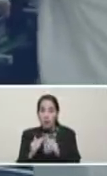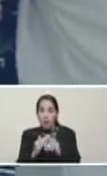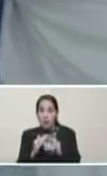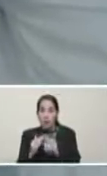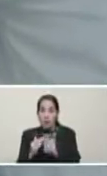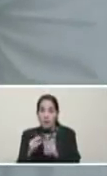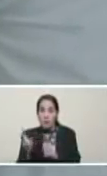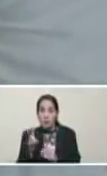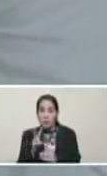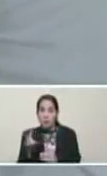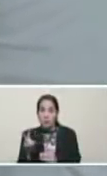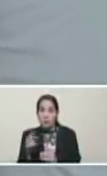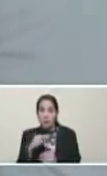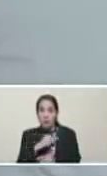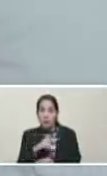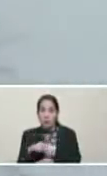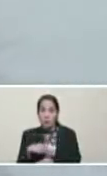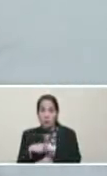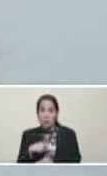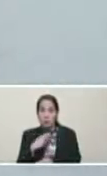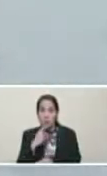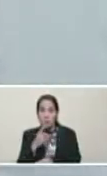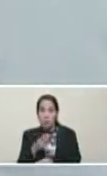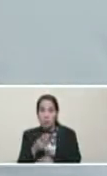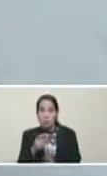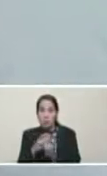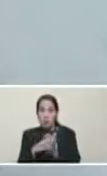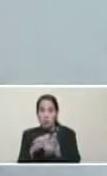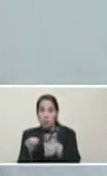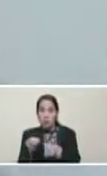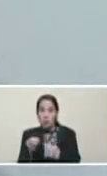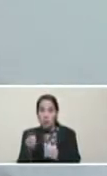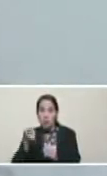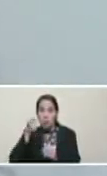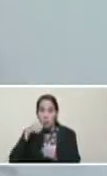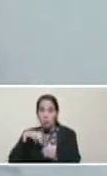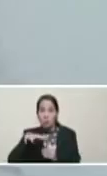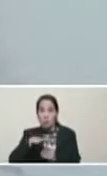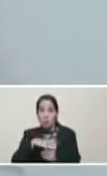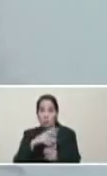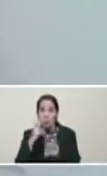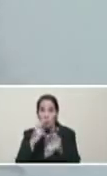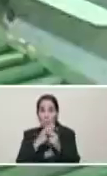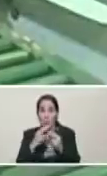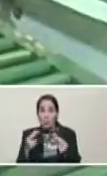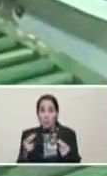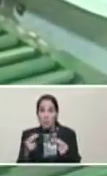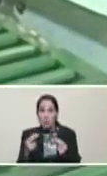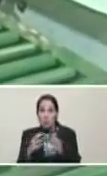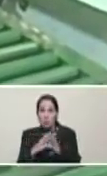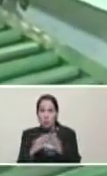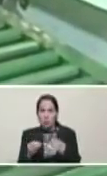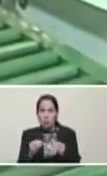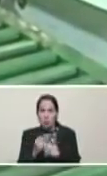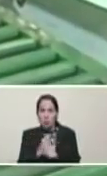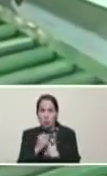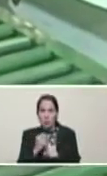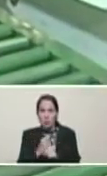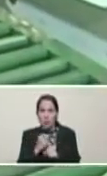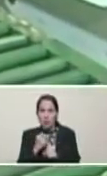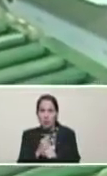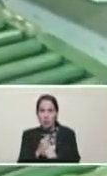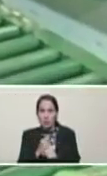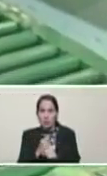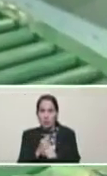nosotros le hemos dicho a todo nuestro pueblo que es un compromiso asumimos como todos los trabajadores al cual